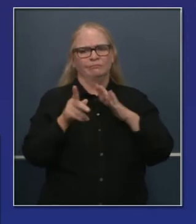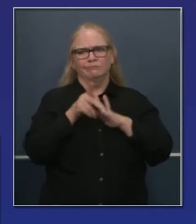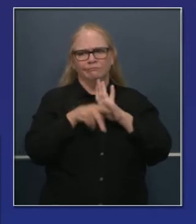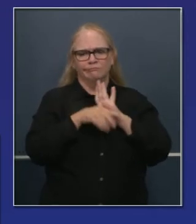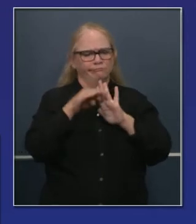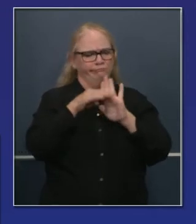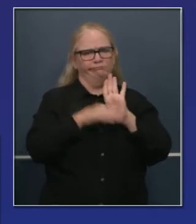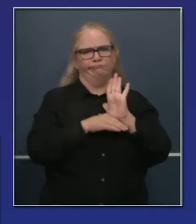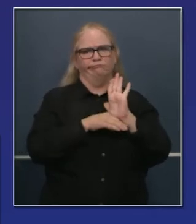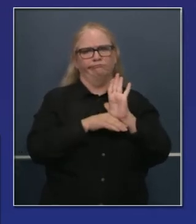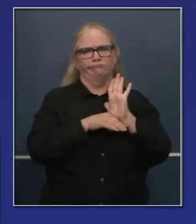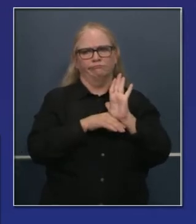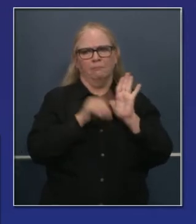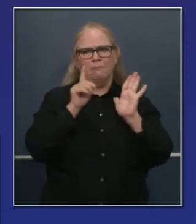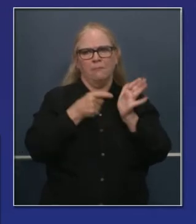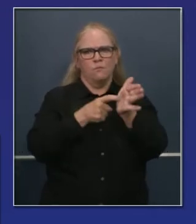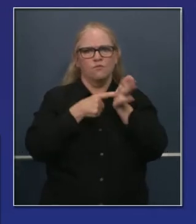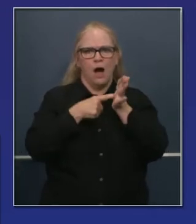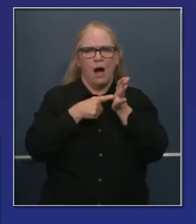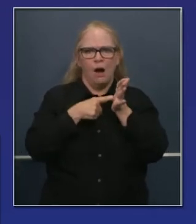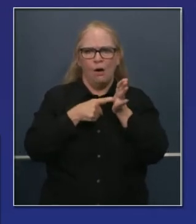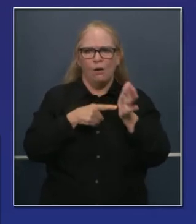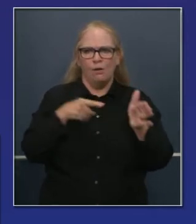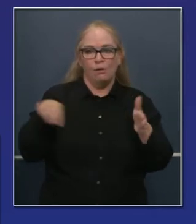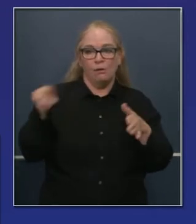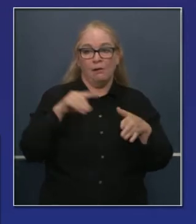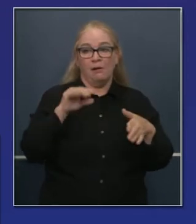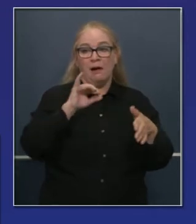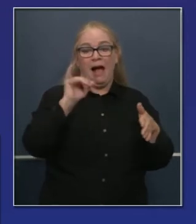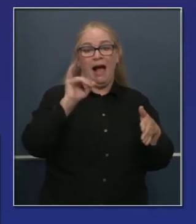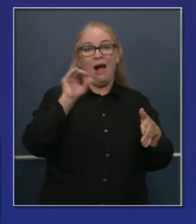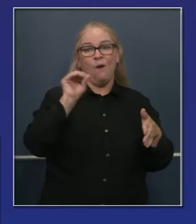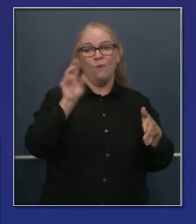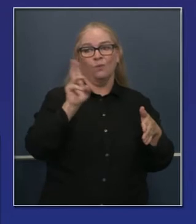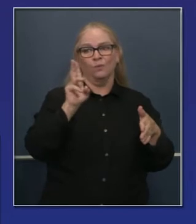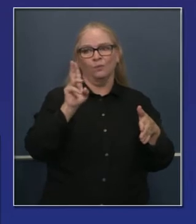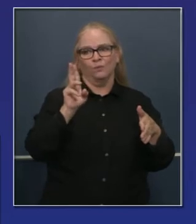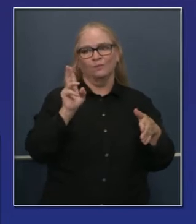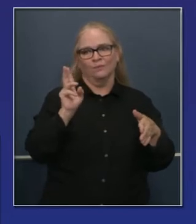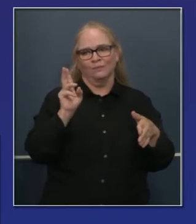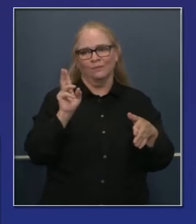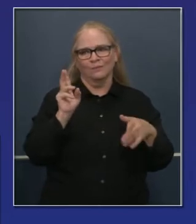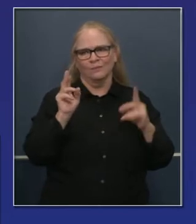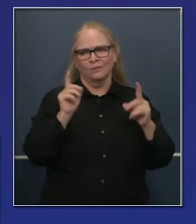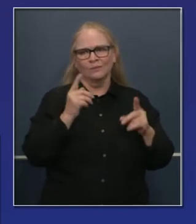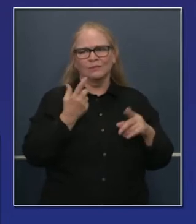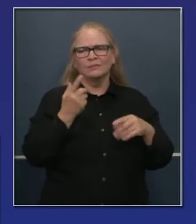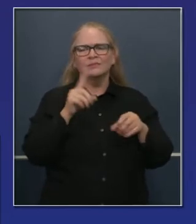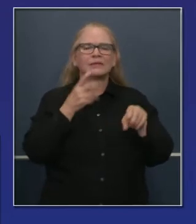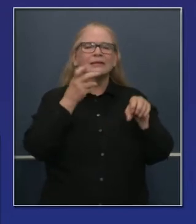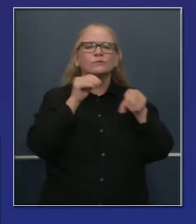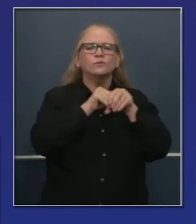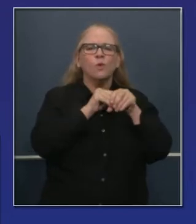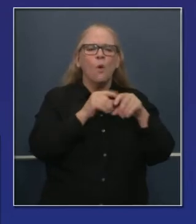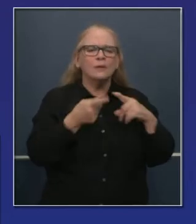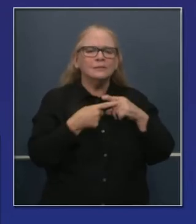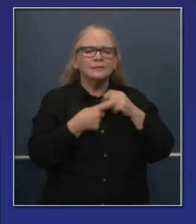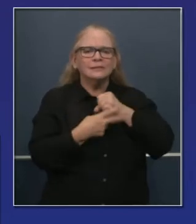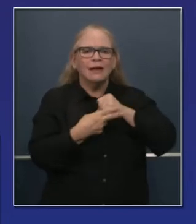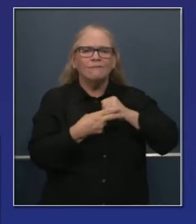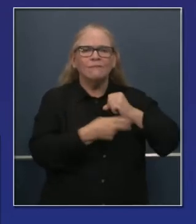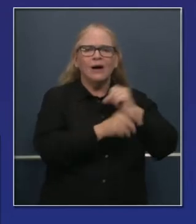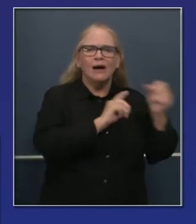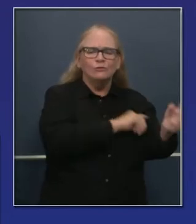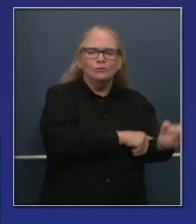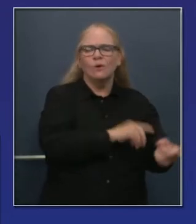protocolos nuevos procedimientos que se requieren de estos pagarés respecto al uso de energía almacenada para